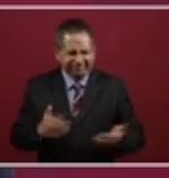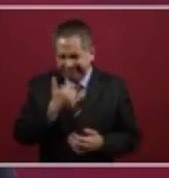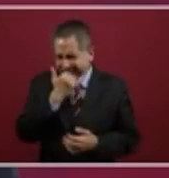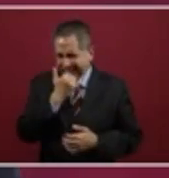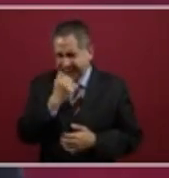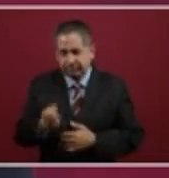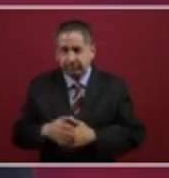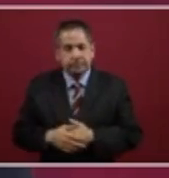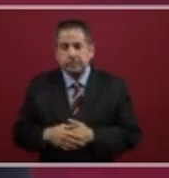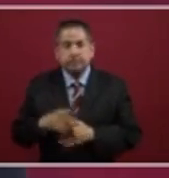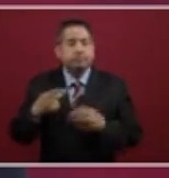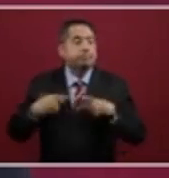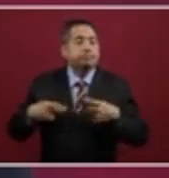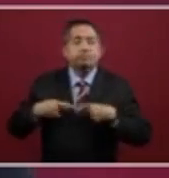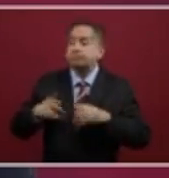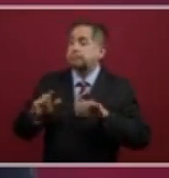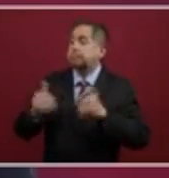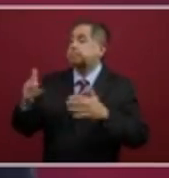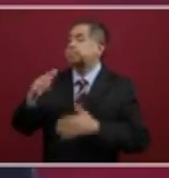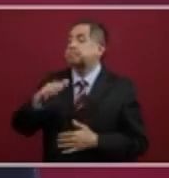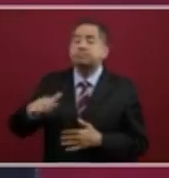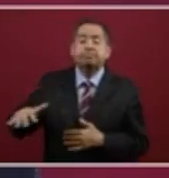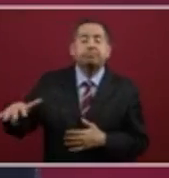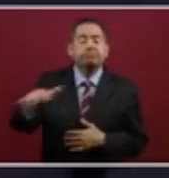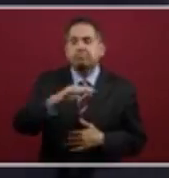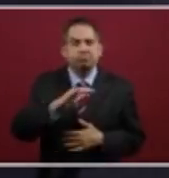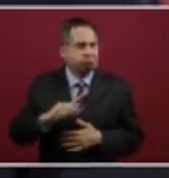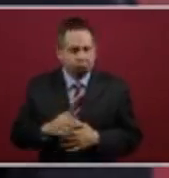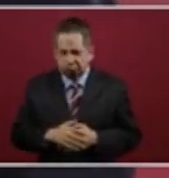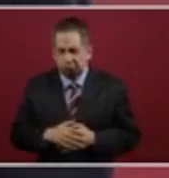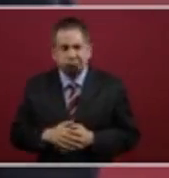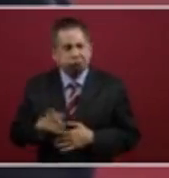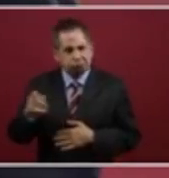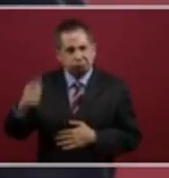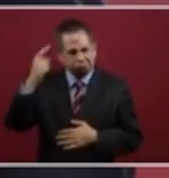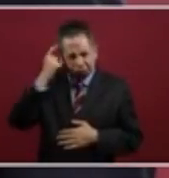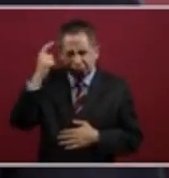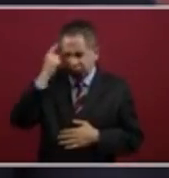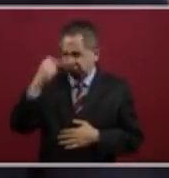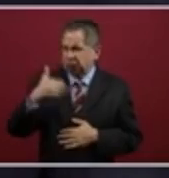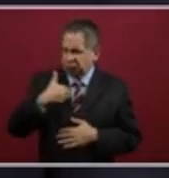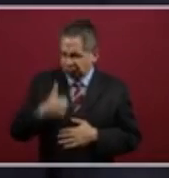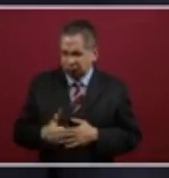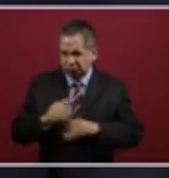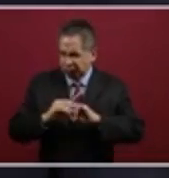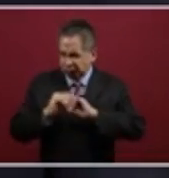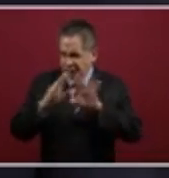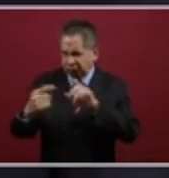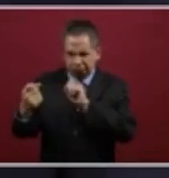Pero la gente, sí, está en otra sintonía,